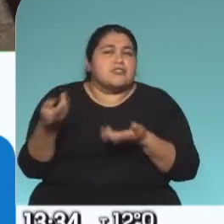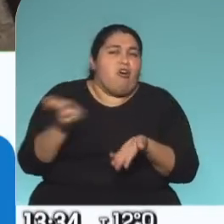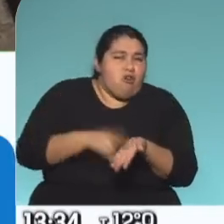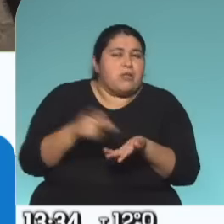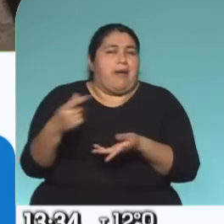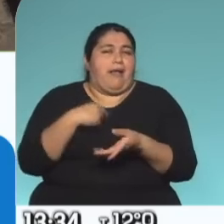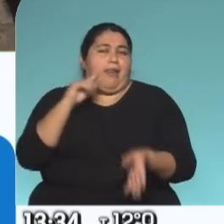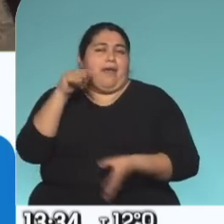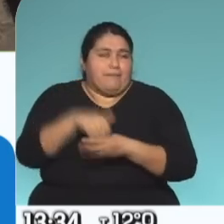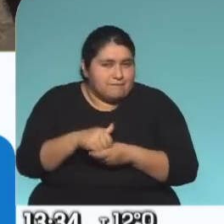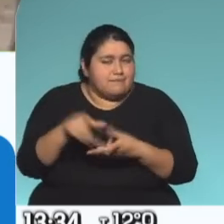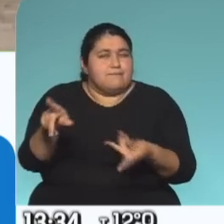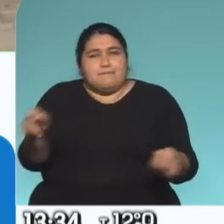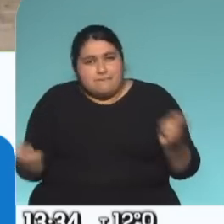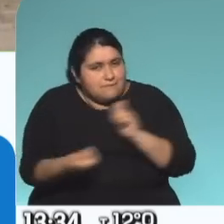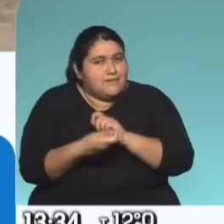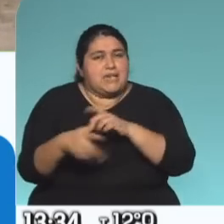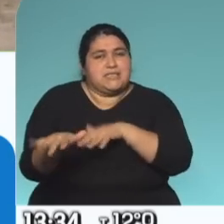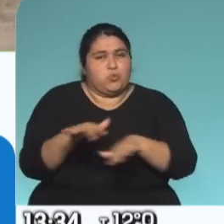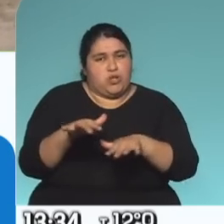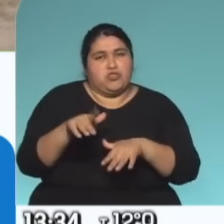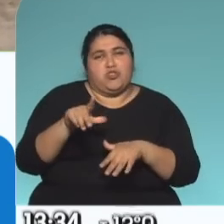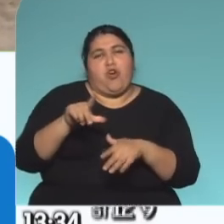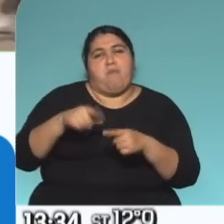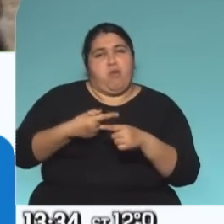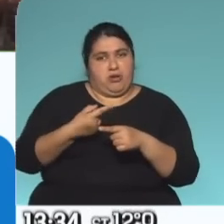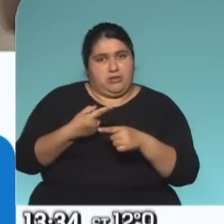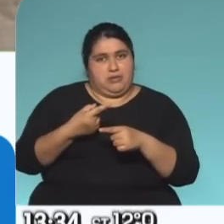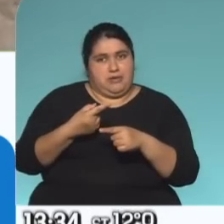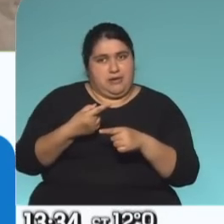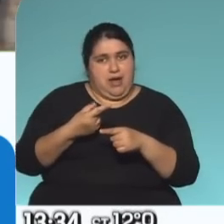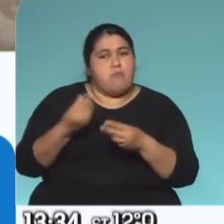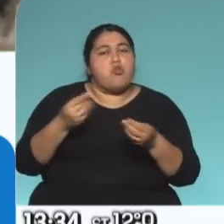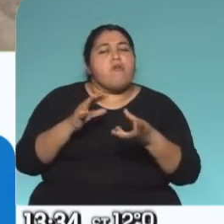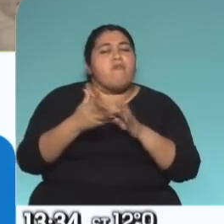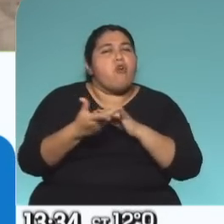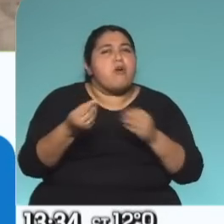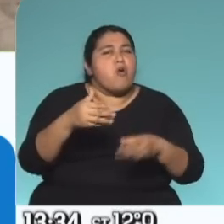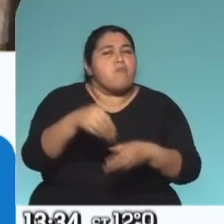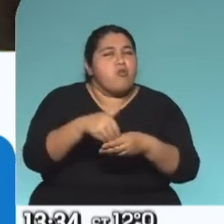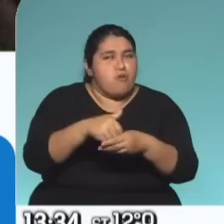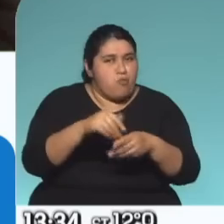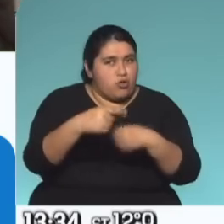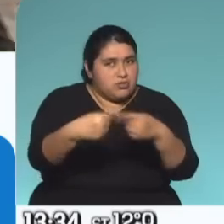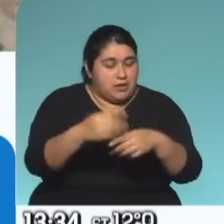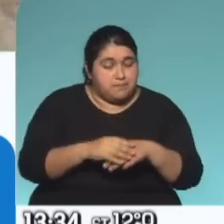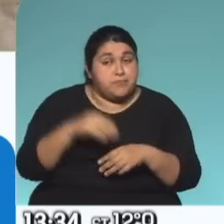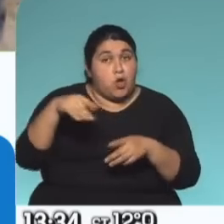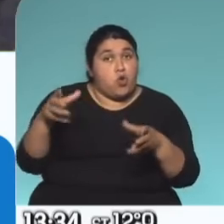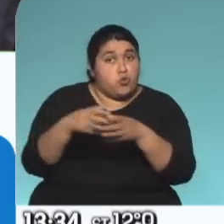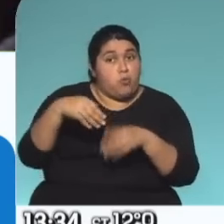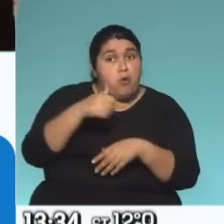el ambiente político para poner dudas respecto al proceso electoral. El MAS no colabora en eso, con